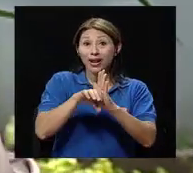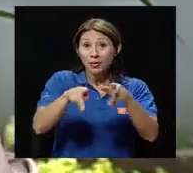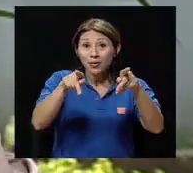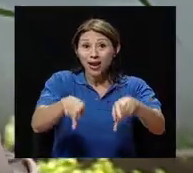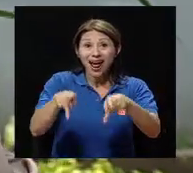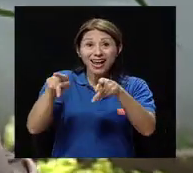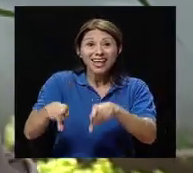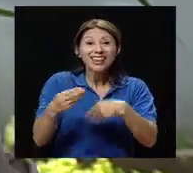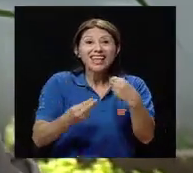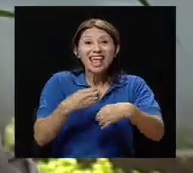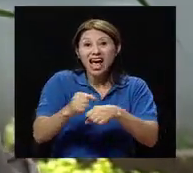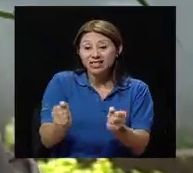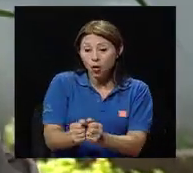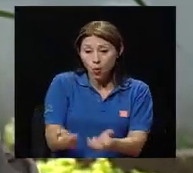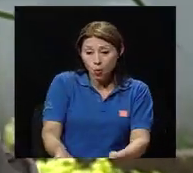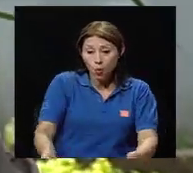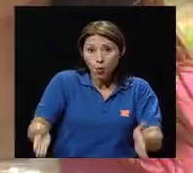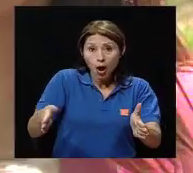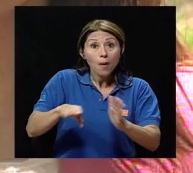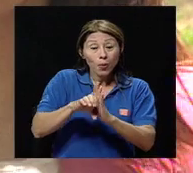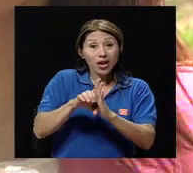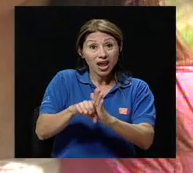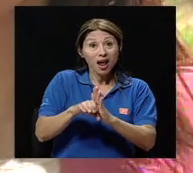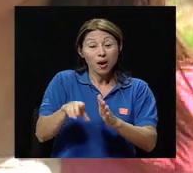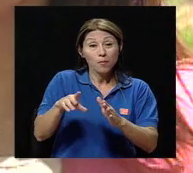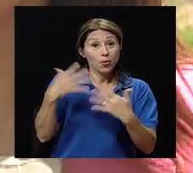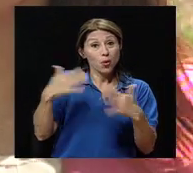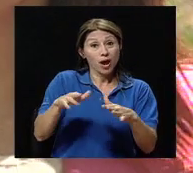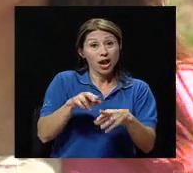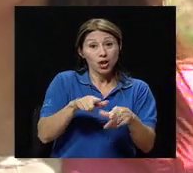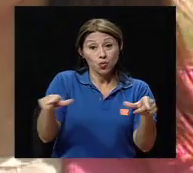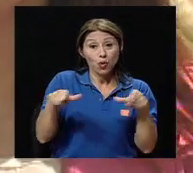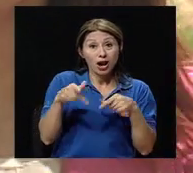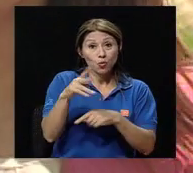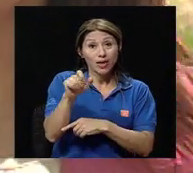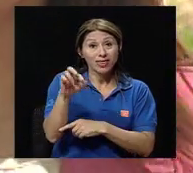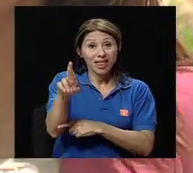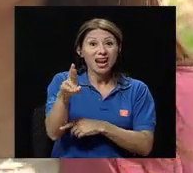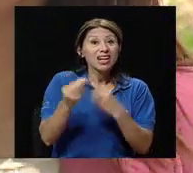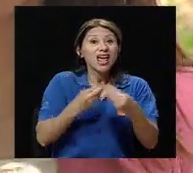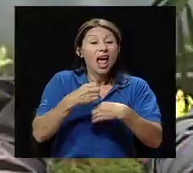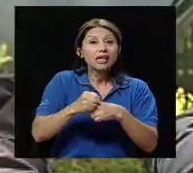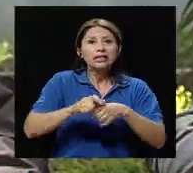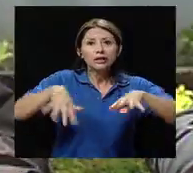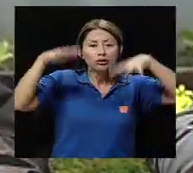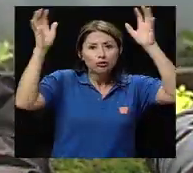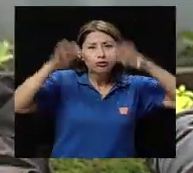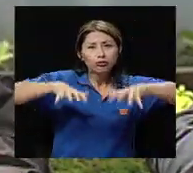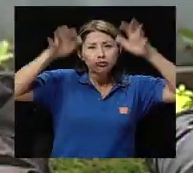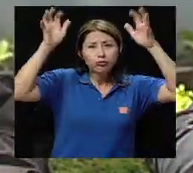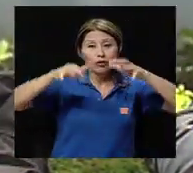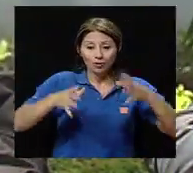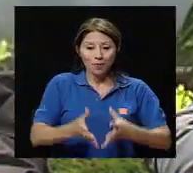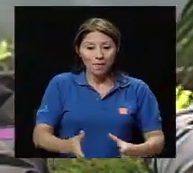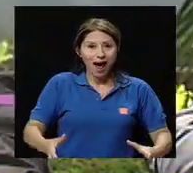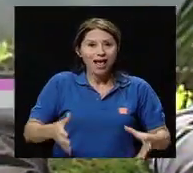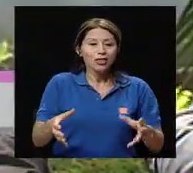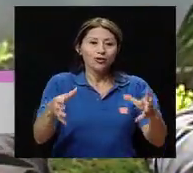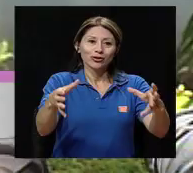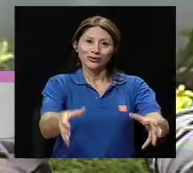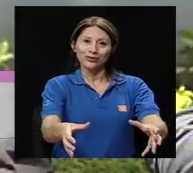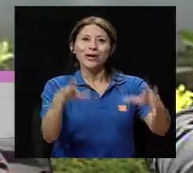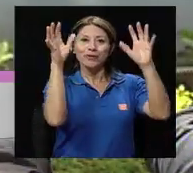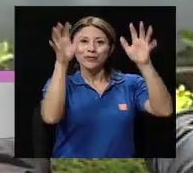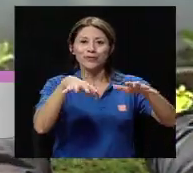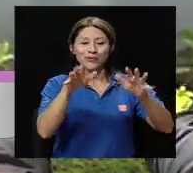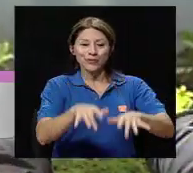Atlántica es sumamente común una colecta de agua de lluvia en baldes, el balde se coloca explícitamente para eso, o si no, digamos, a veces podemos